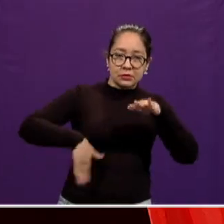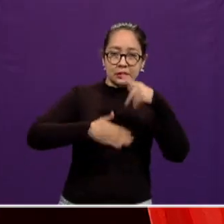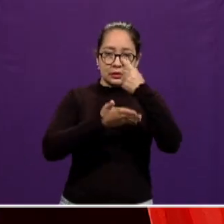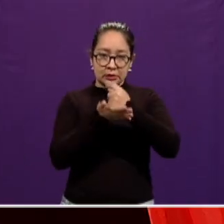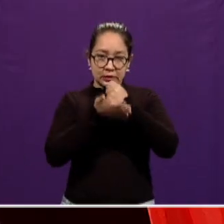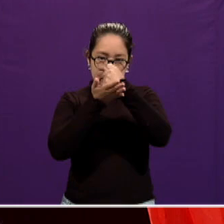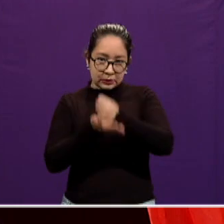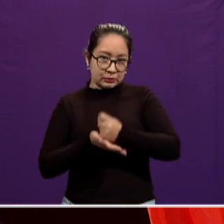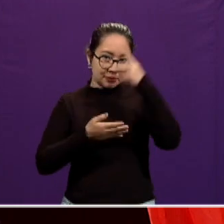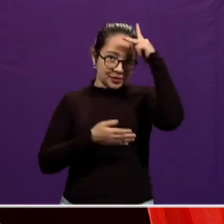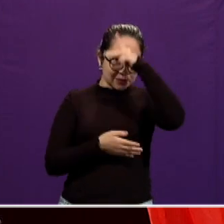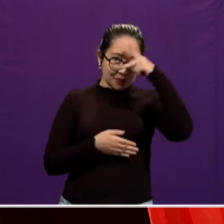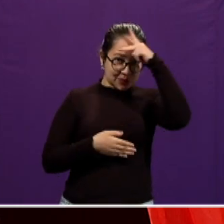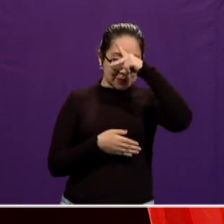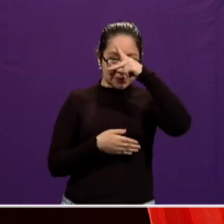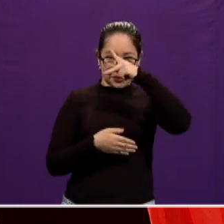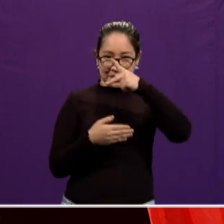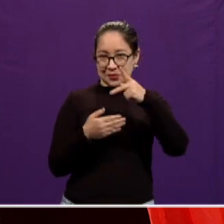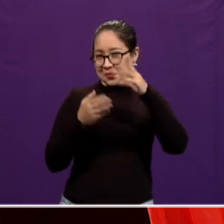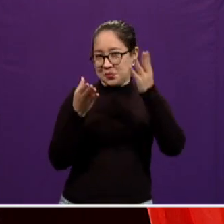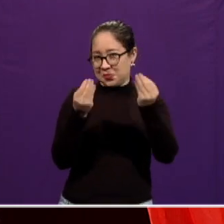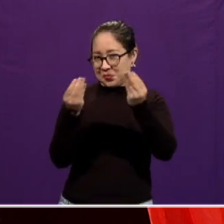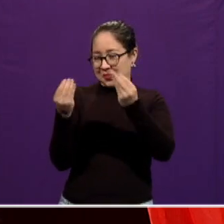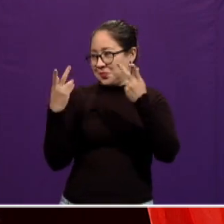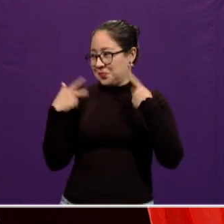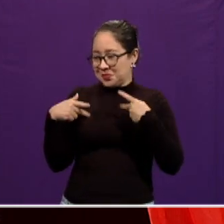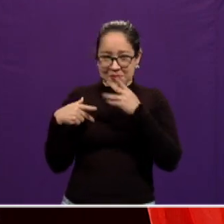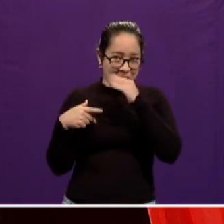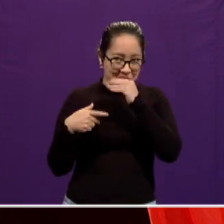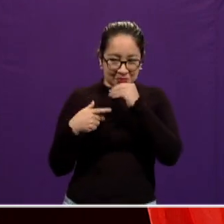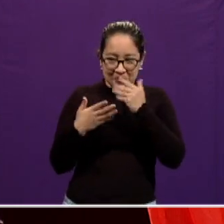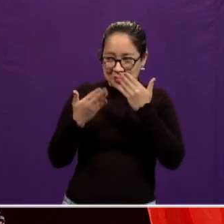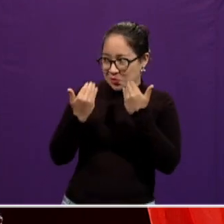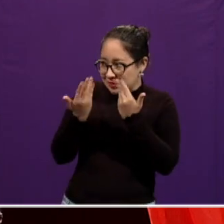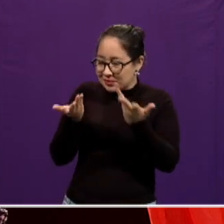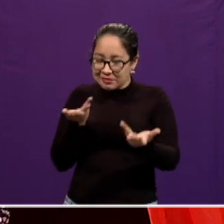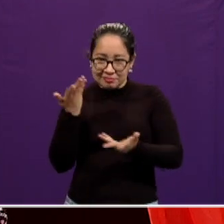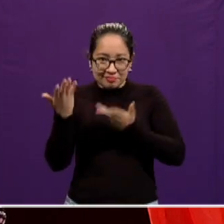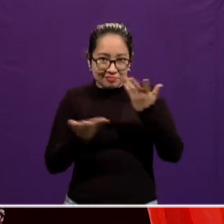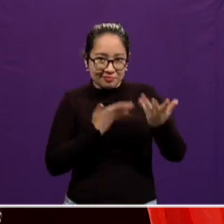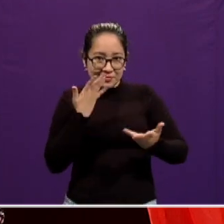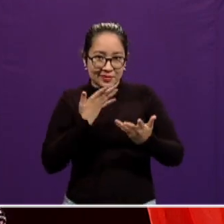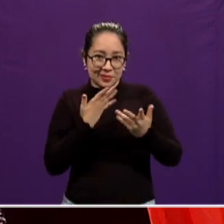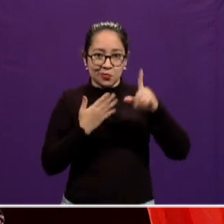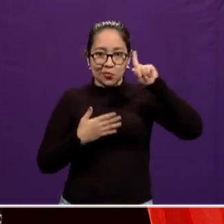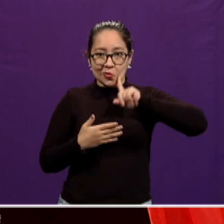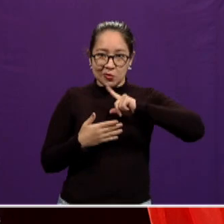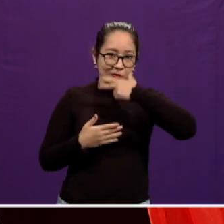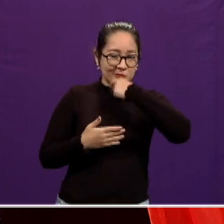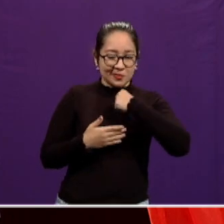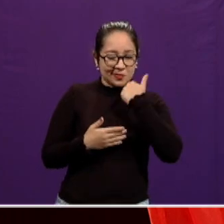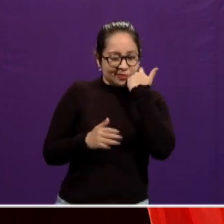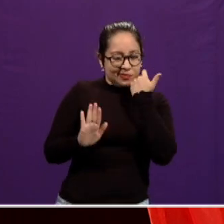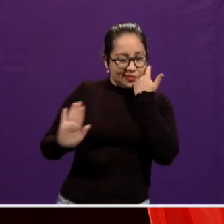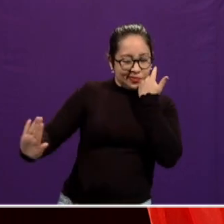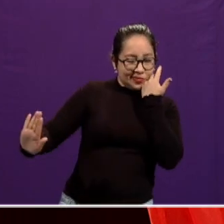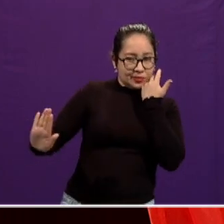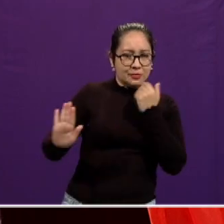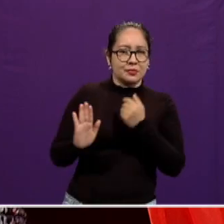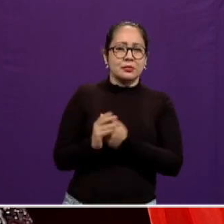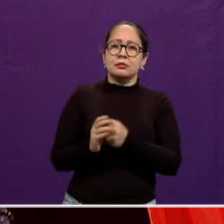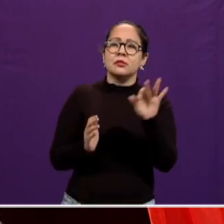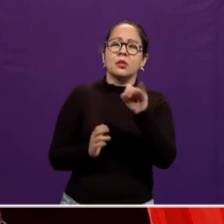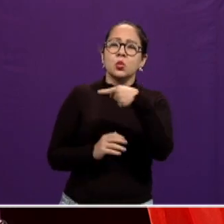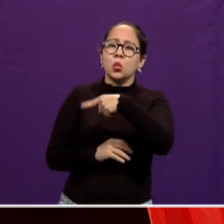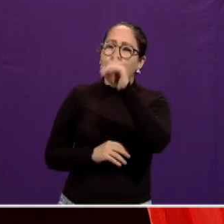psicología no está en muchos lugares. O muchas veces, muchas mujeres u hombres dicen, no, yo no quiero ir. ¿Qué recomendación